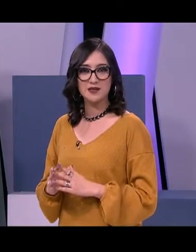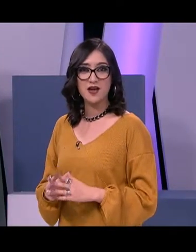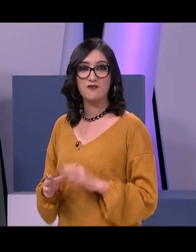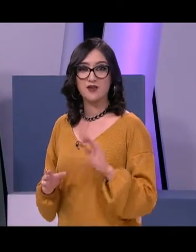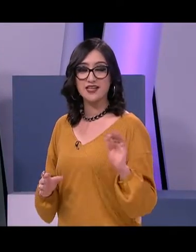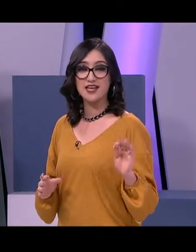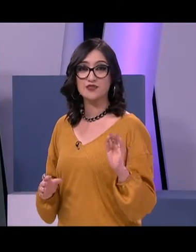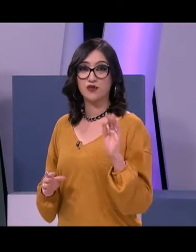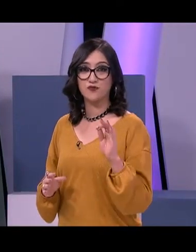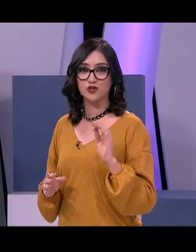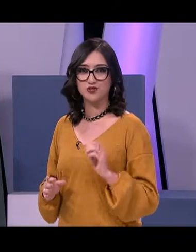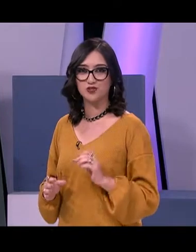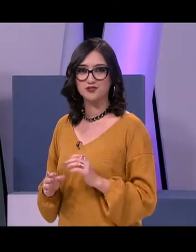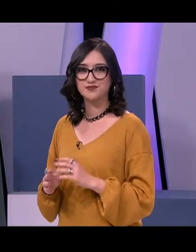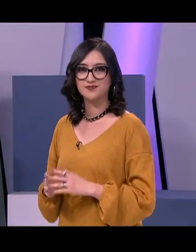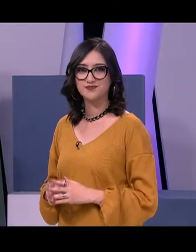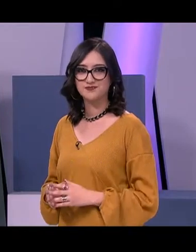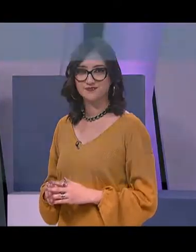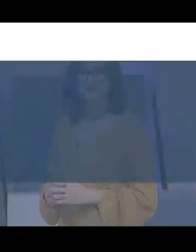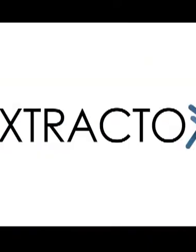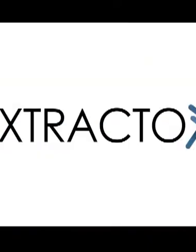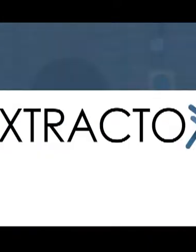la iniciativa Fridays for Future.